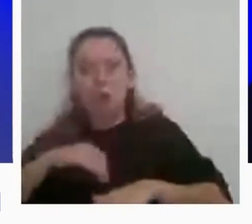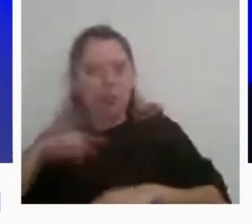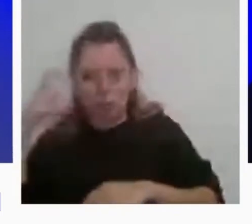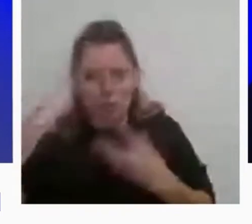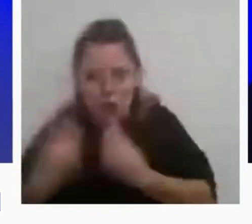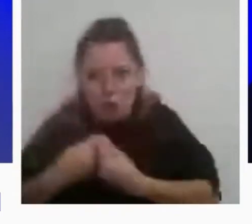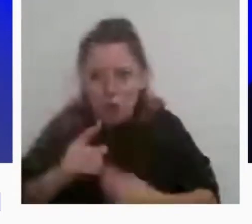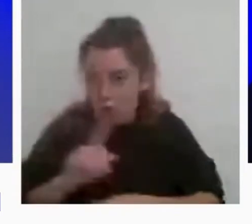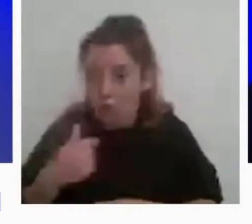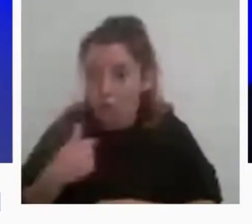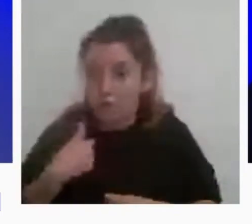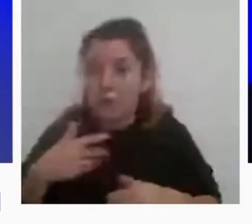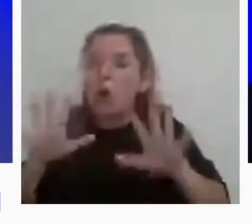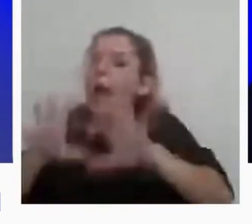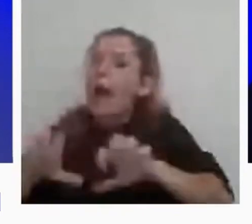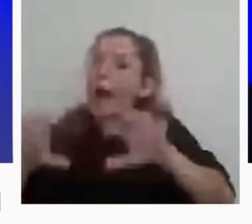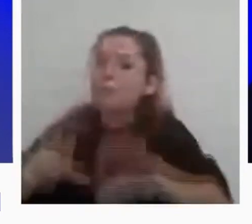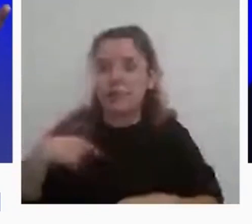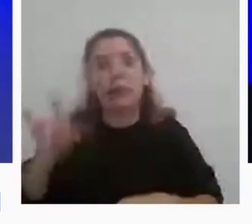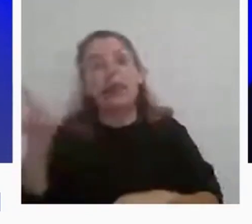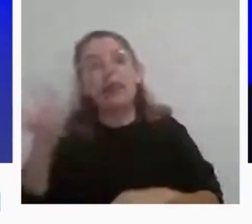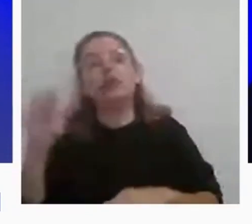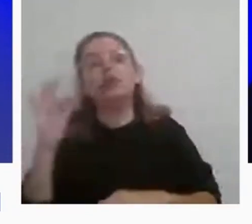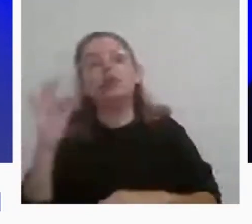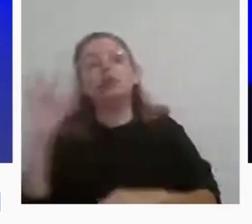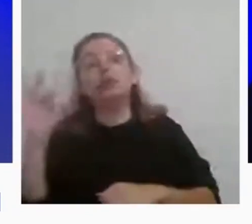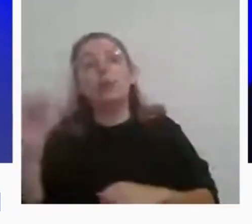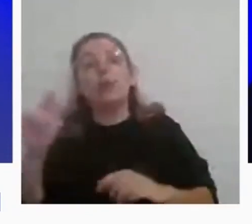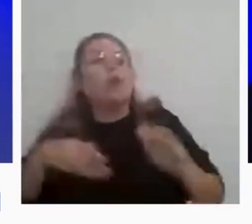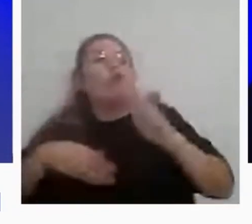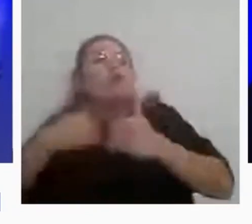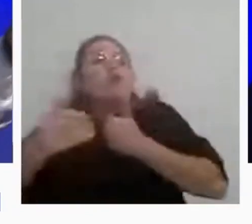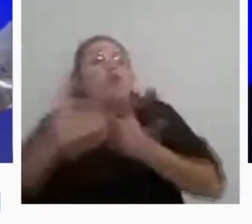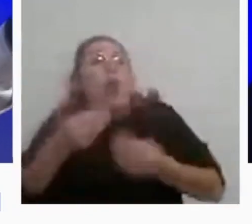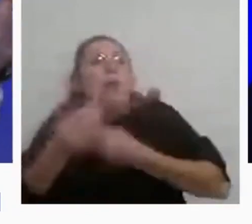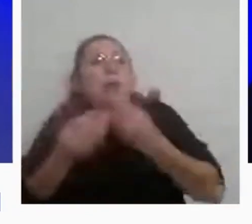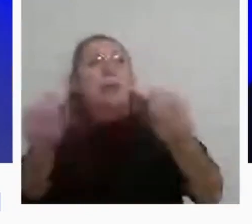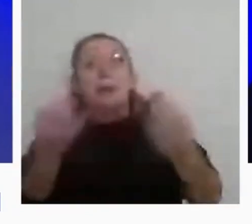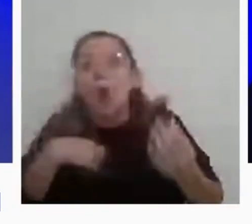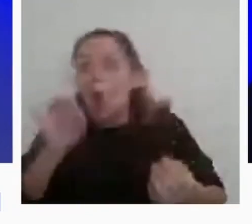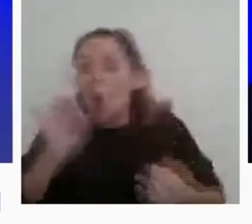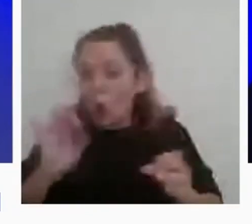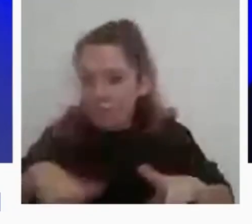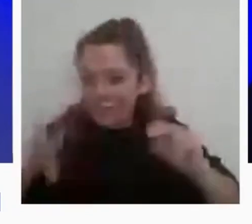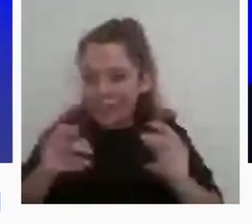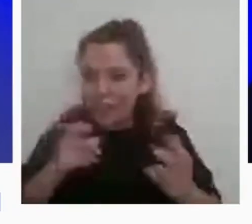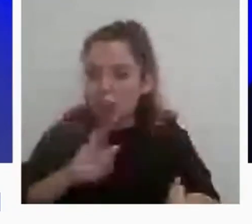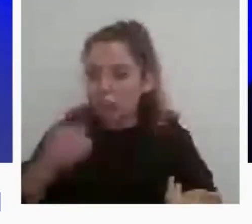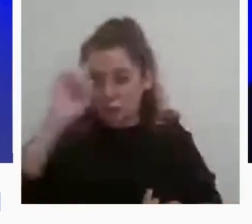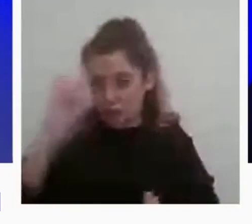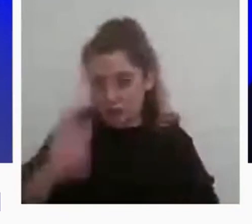hacer algo grande en el que sume y que no sabemos dónde acabaremos, es decir, qué haremos o cómo terminaremos sumando, pero